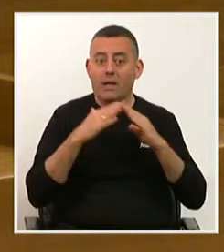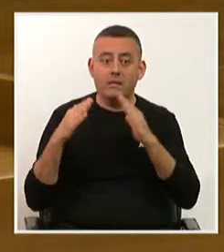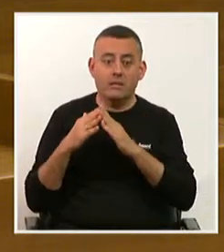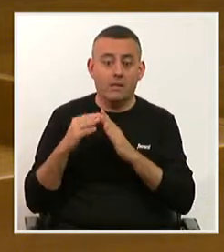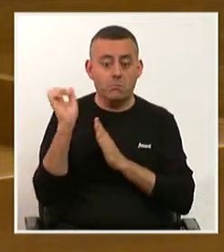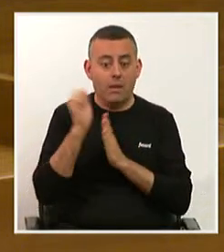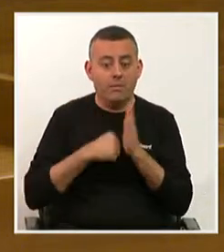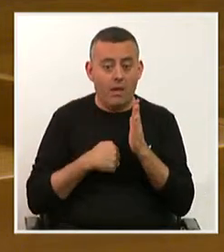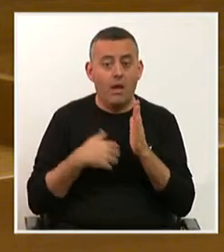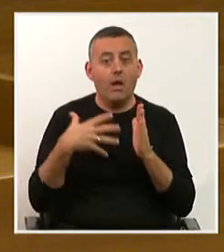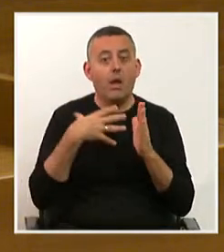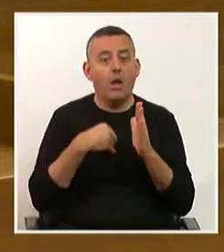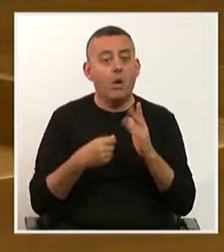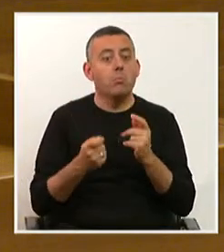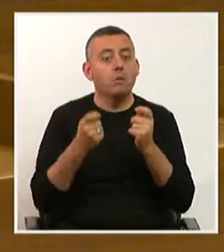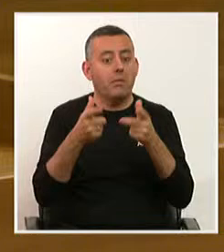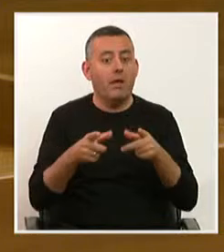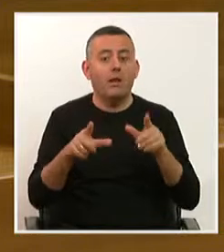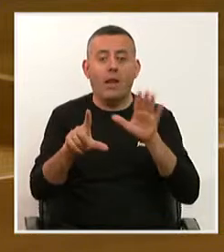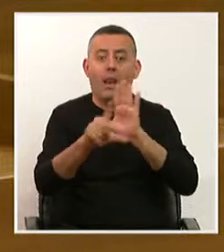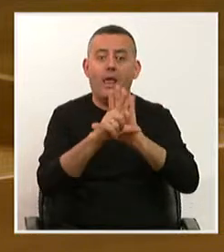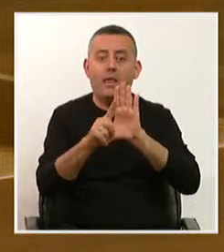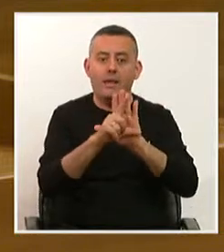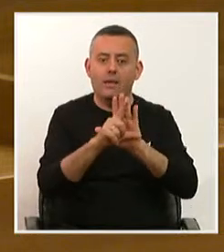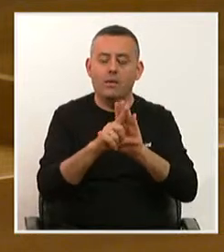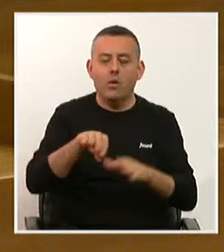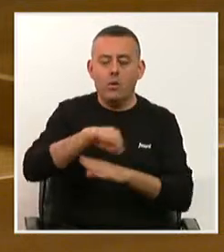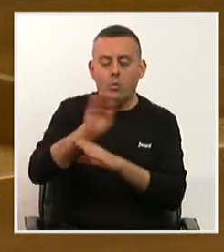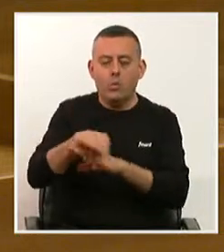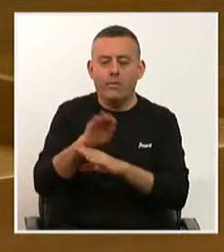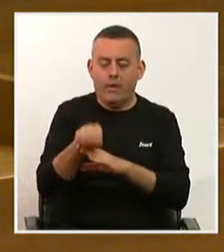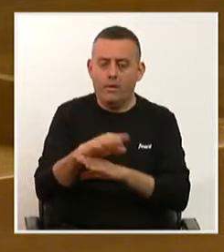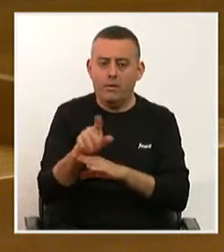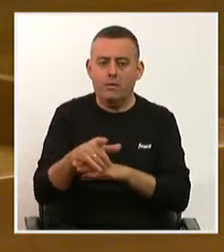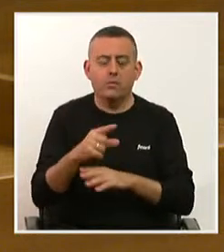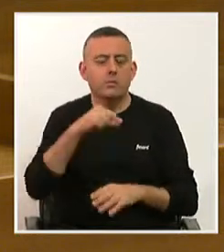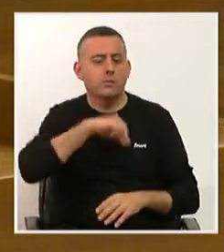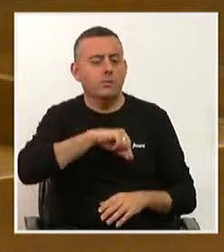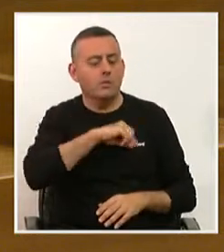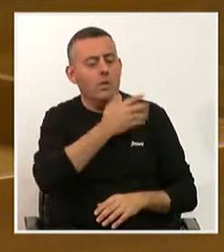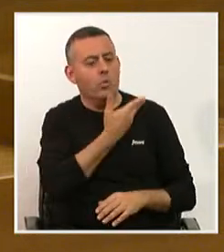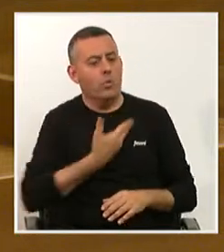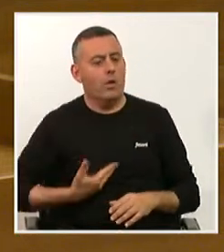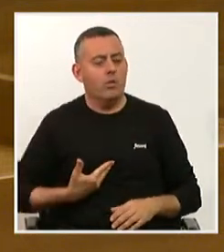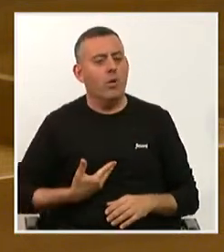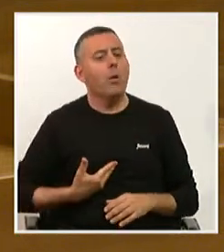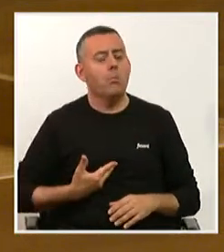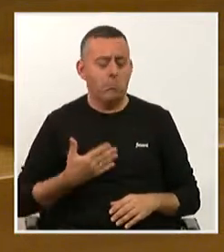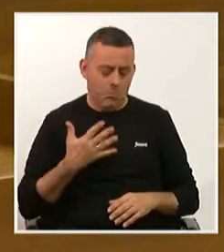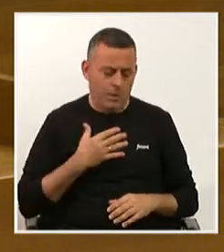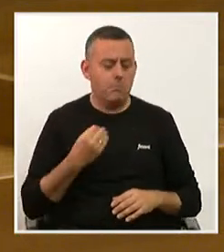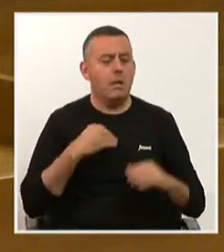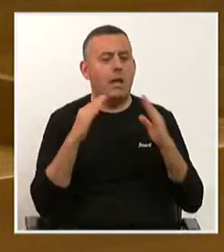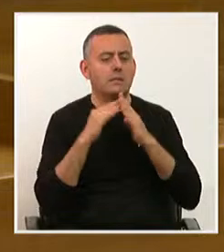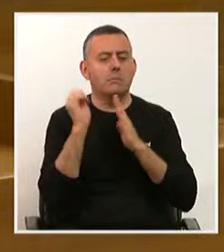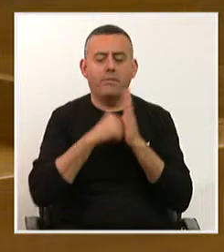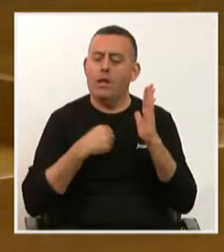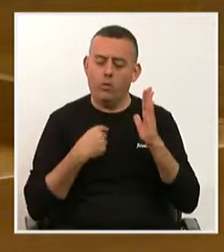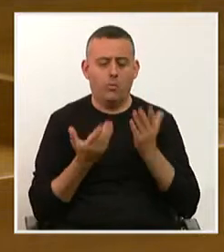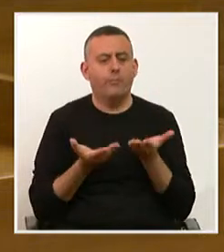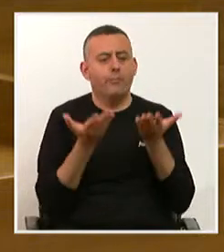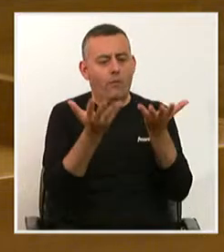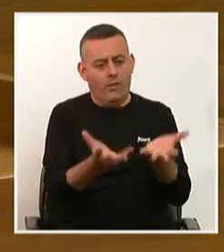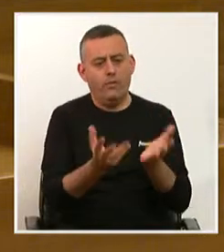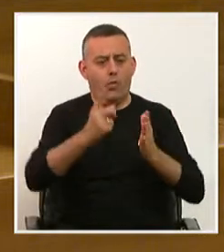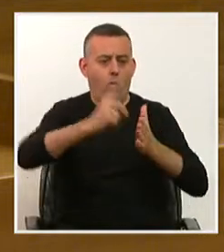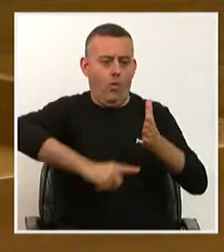ceres del mar jurídic de laal queos habites merc deler y sa que una oferta es